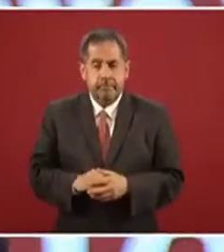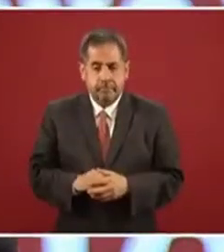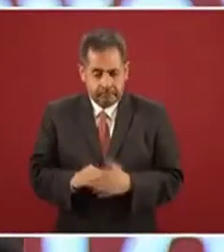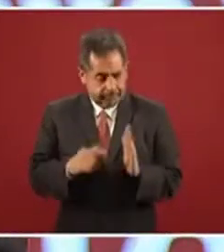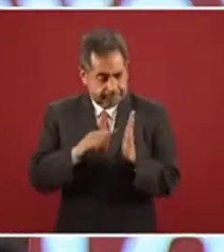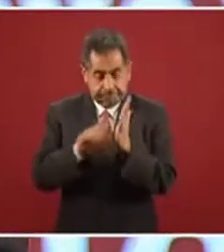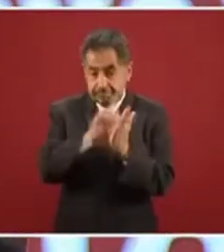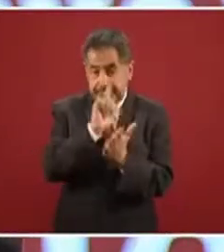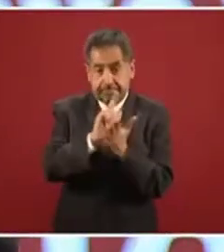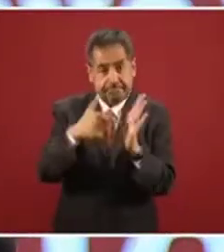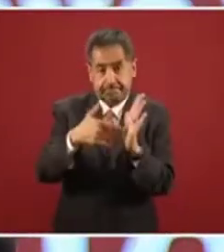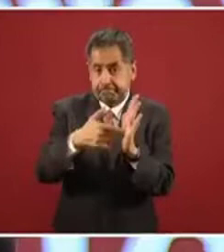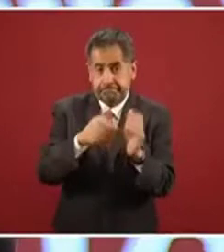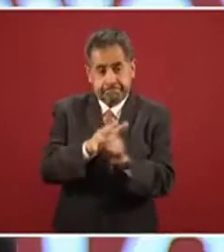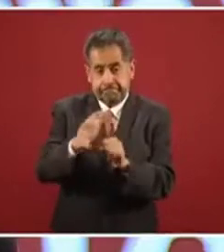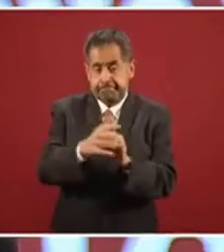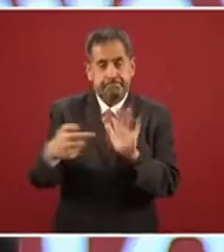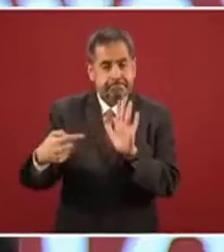la ley mexicana.